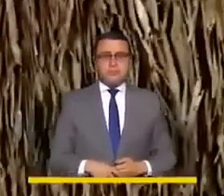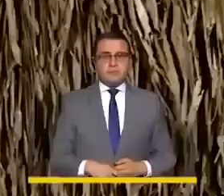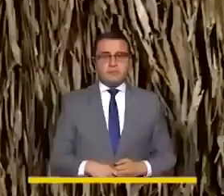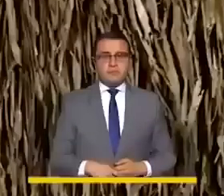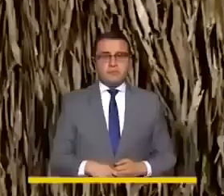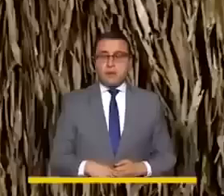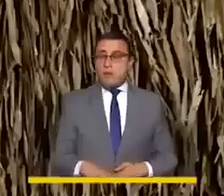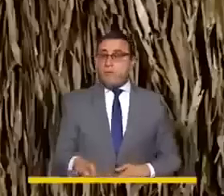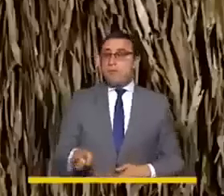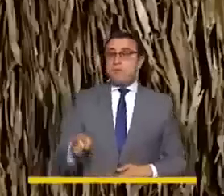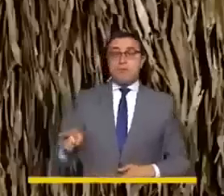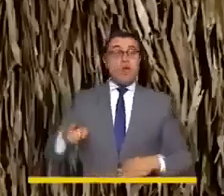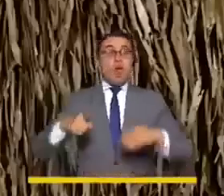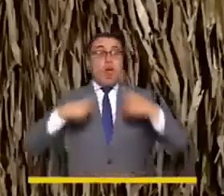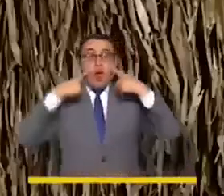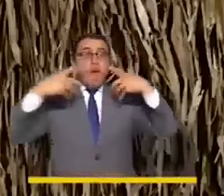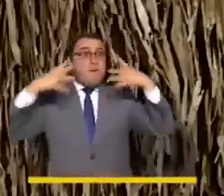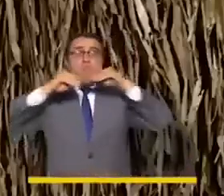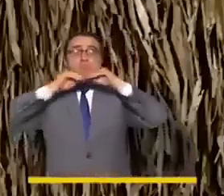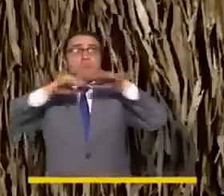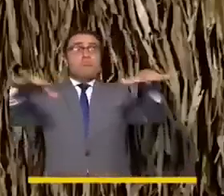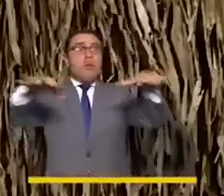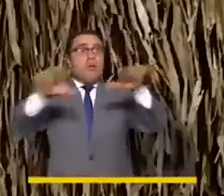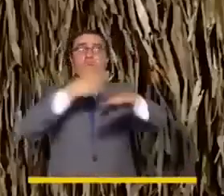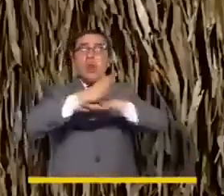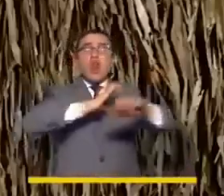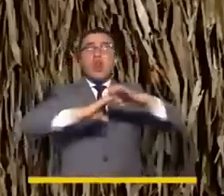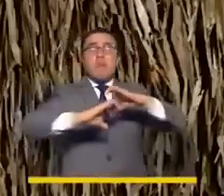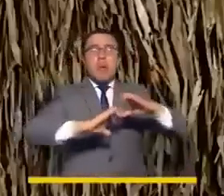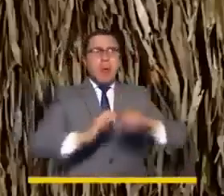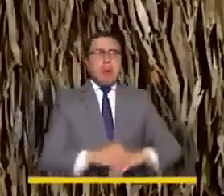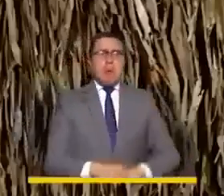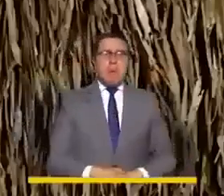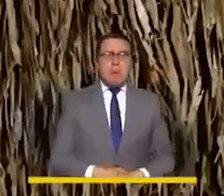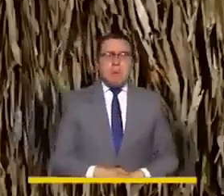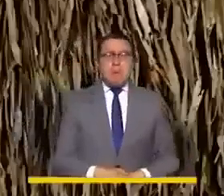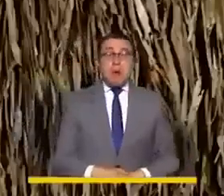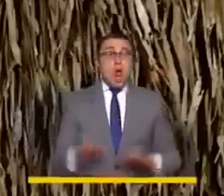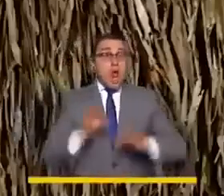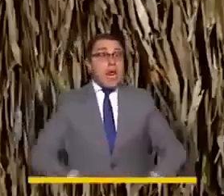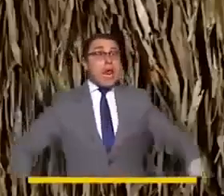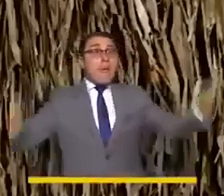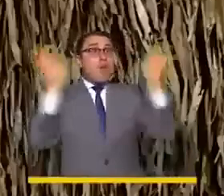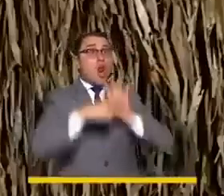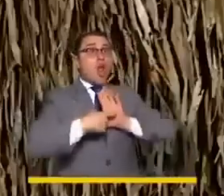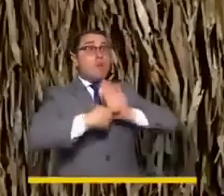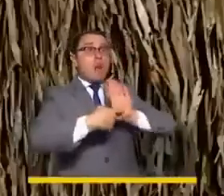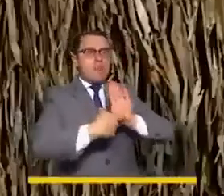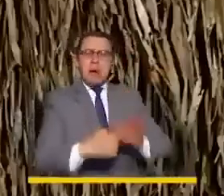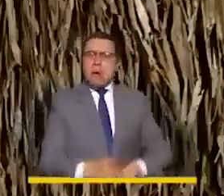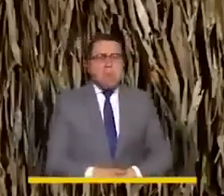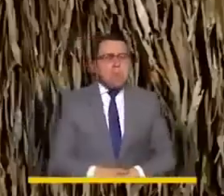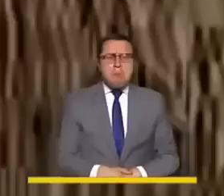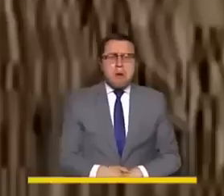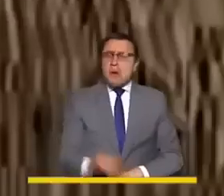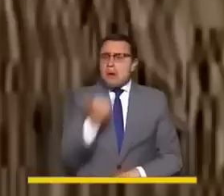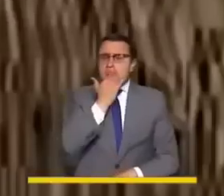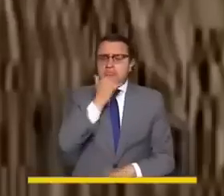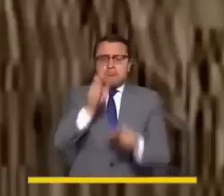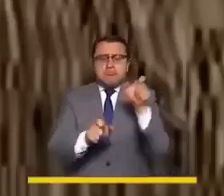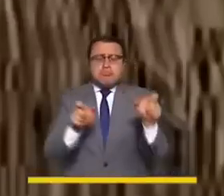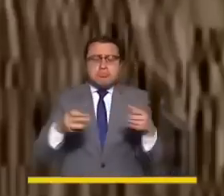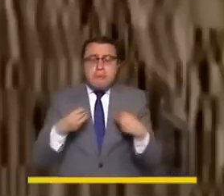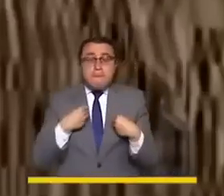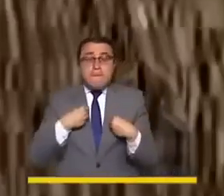Y ahí sí no hay escándalo, pues. Eso sí, no importa. ¿Qué pasó con la tierra de la gente de